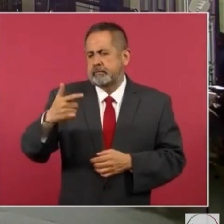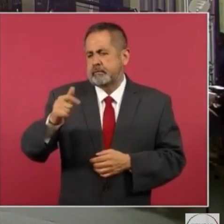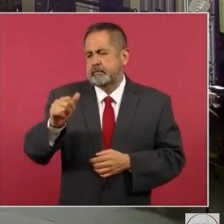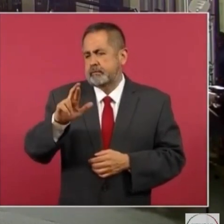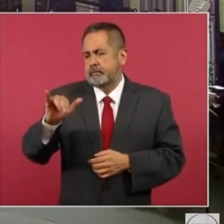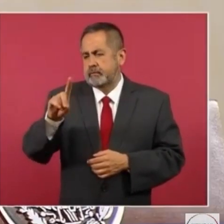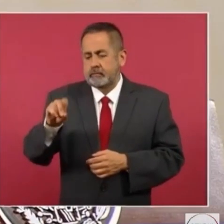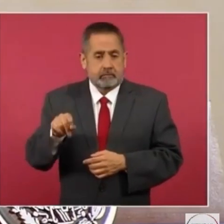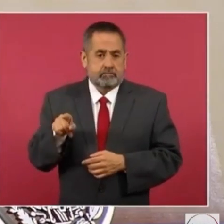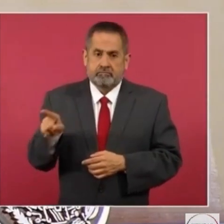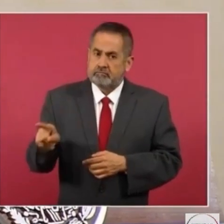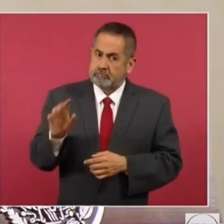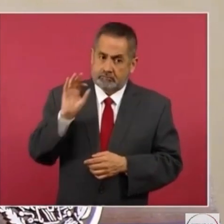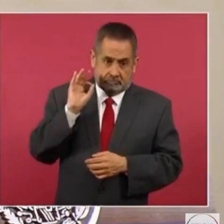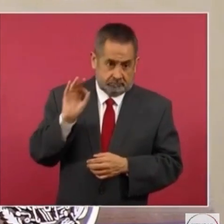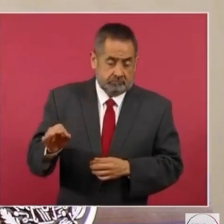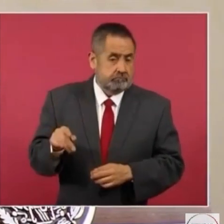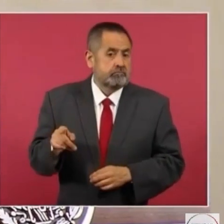ese